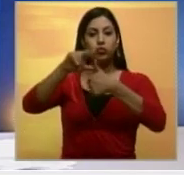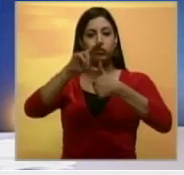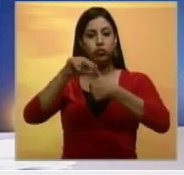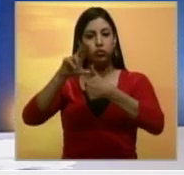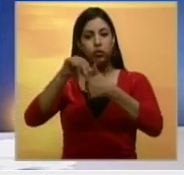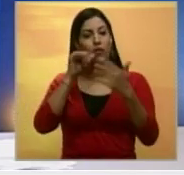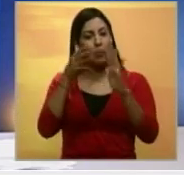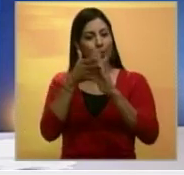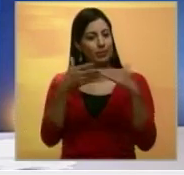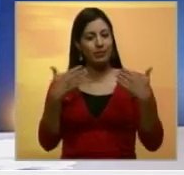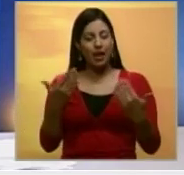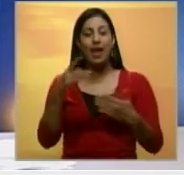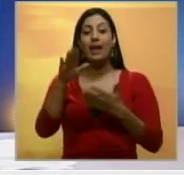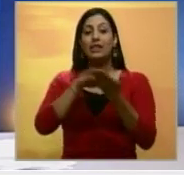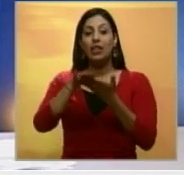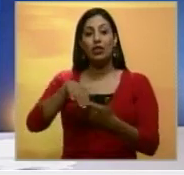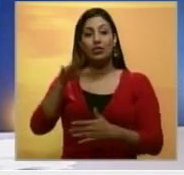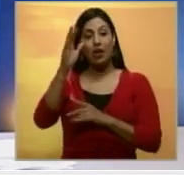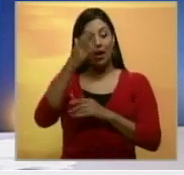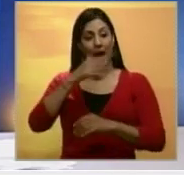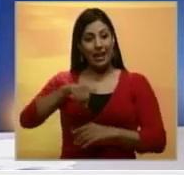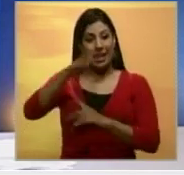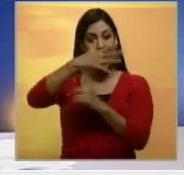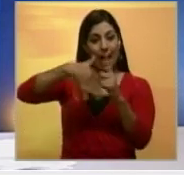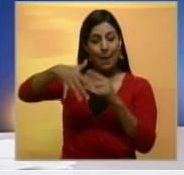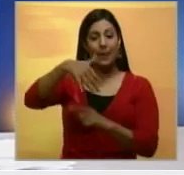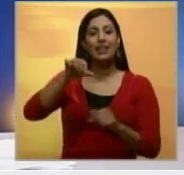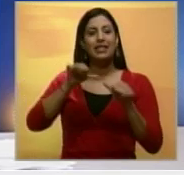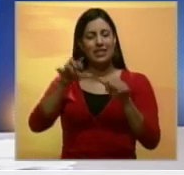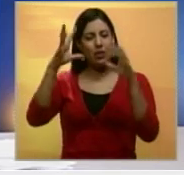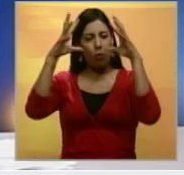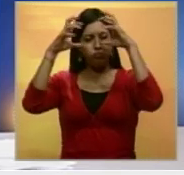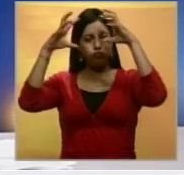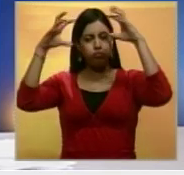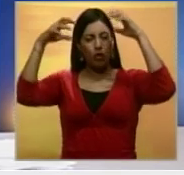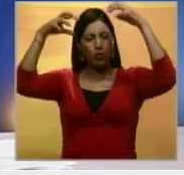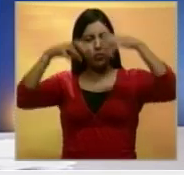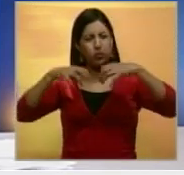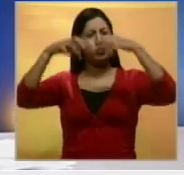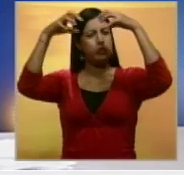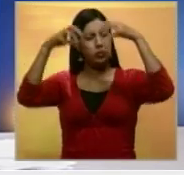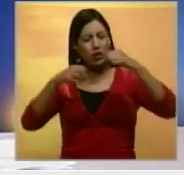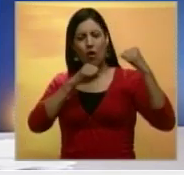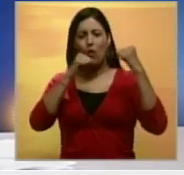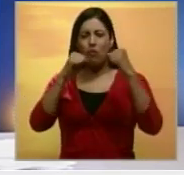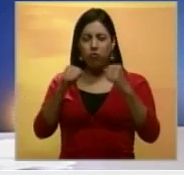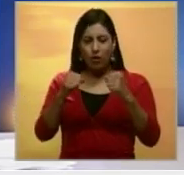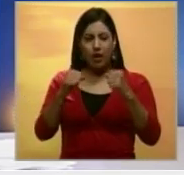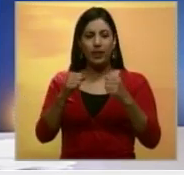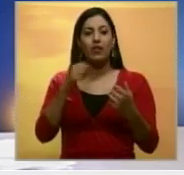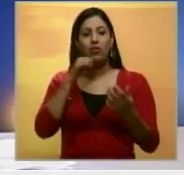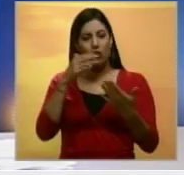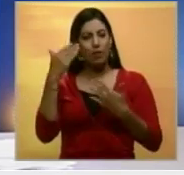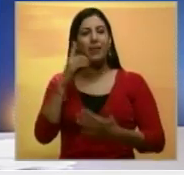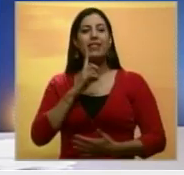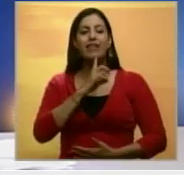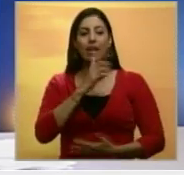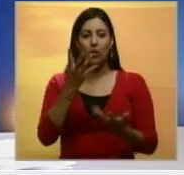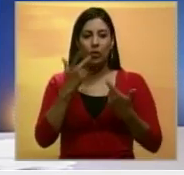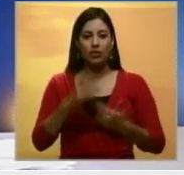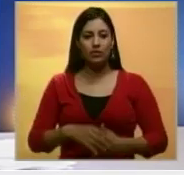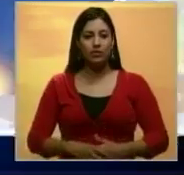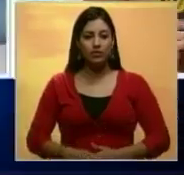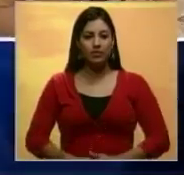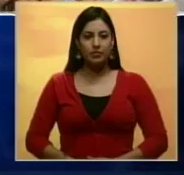Hidrología, INAMET, informa que la situación atmosférica del país presenta nubosidad y precipitaciones de intensidad variable. Diana Vázquez nos tiene el